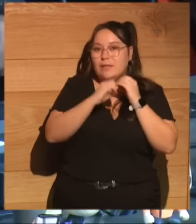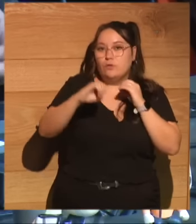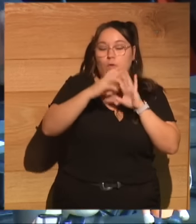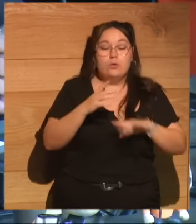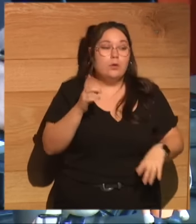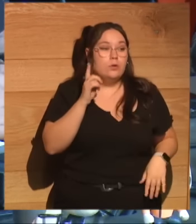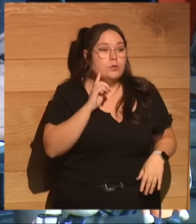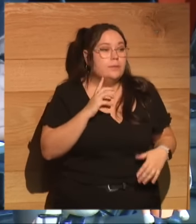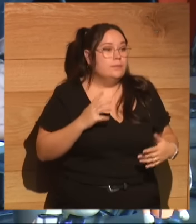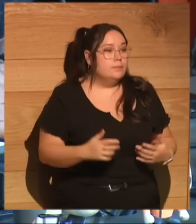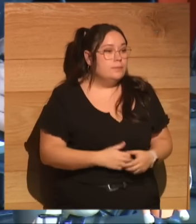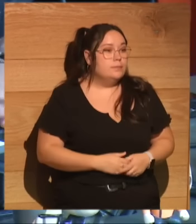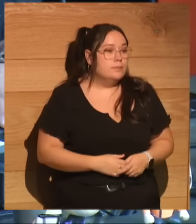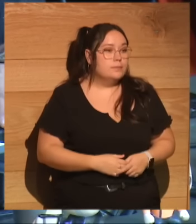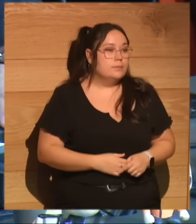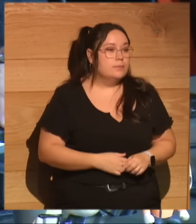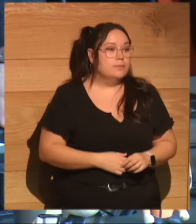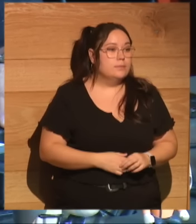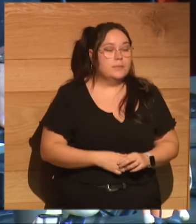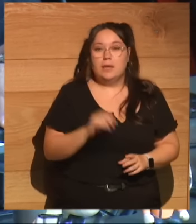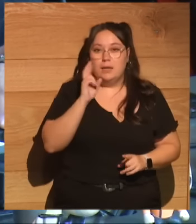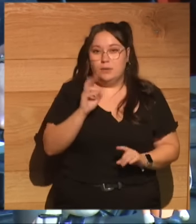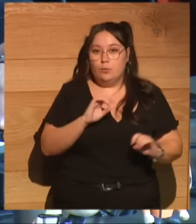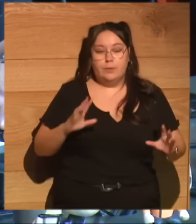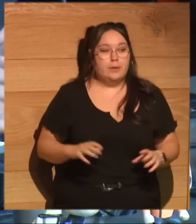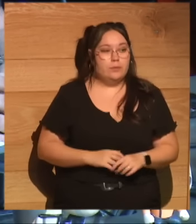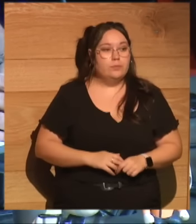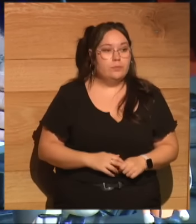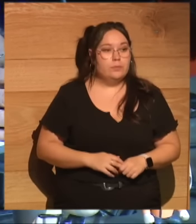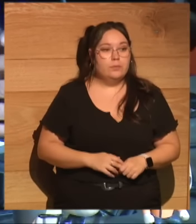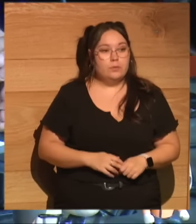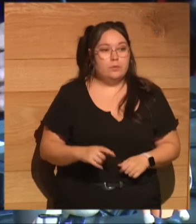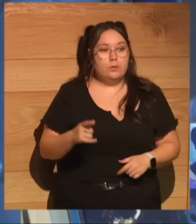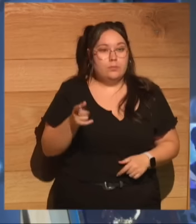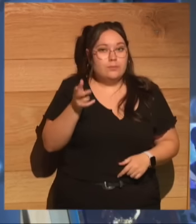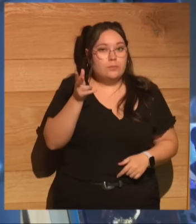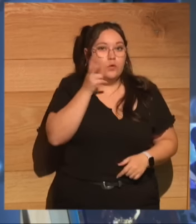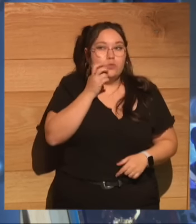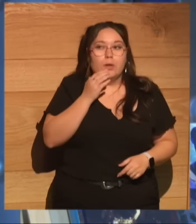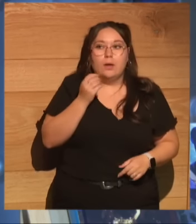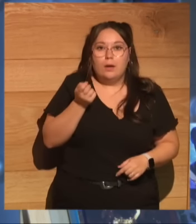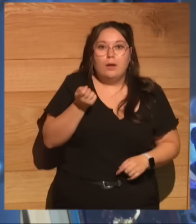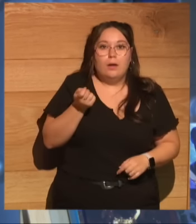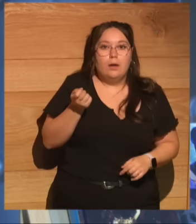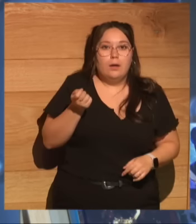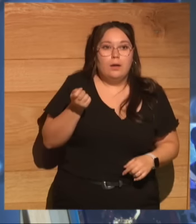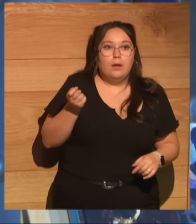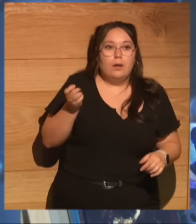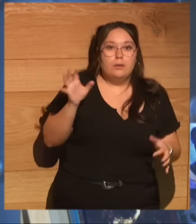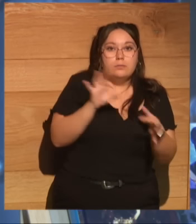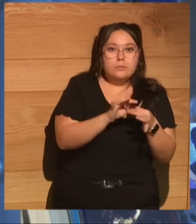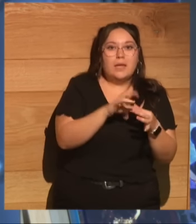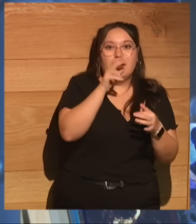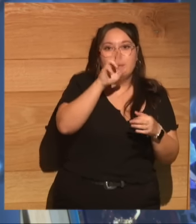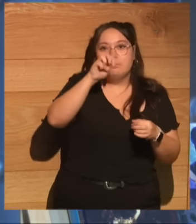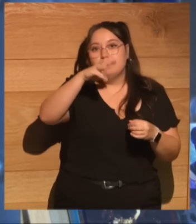parece marcial. Se ve muy bien en Sleepy Hollow, se ve muy bien ese tipo de cosas. Sí, ¿verdad? Sí, sí, sí. Bueno, vamos a, sí, sí. Suena muy Bernard Herrmann a veces,